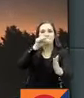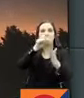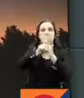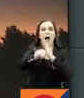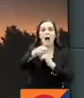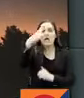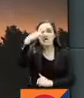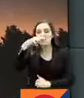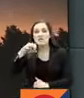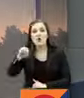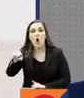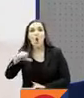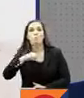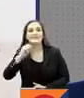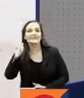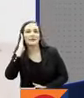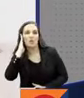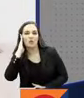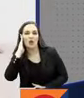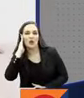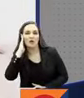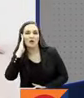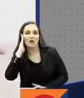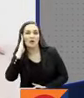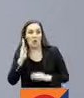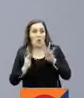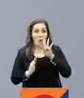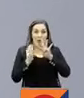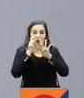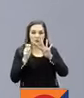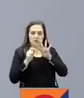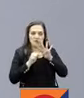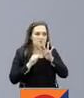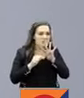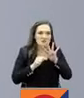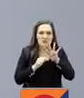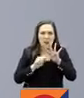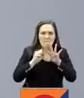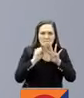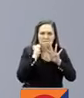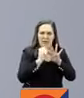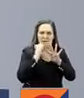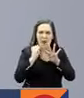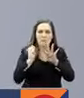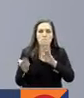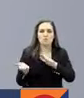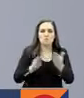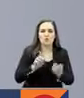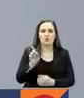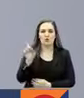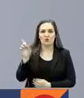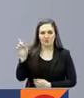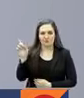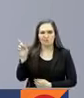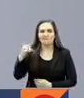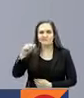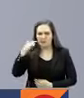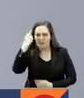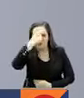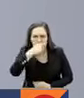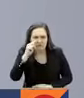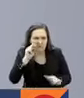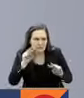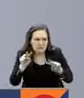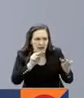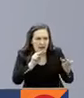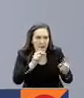Estas cuatro personas son señalados de haber participado en el homicidio, que fue corroborado por las autoridades con los registros fílmicos